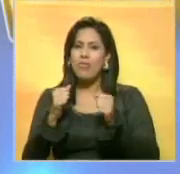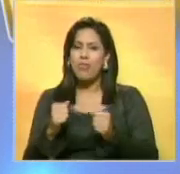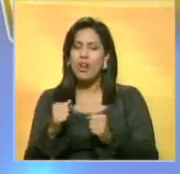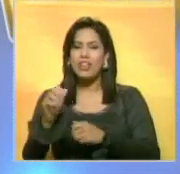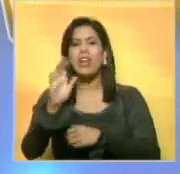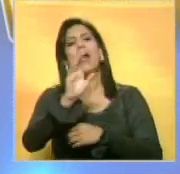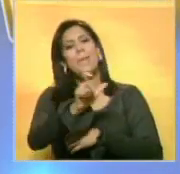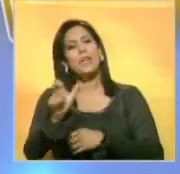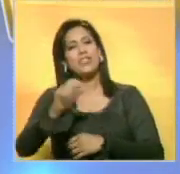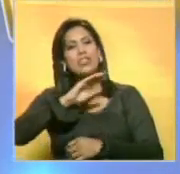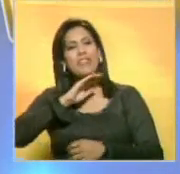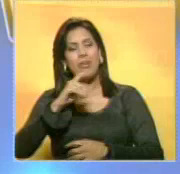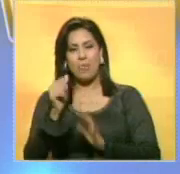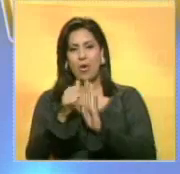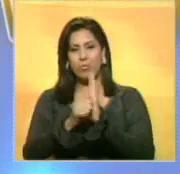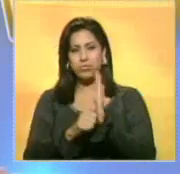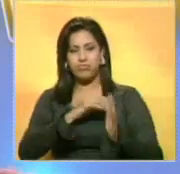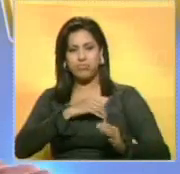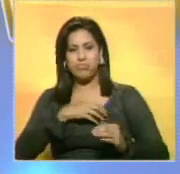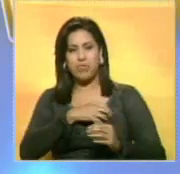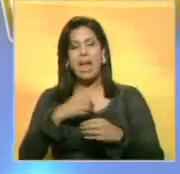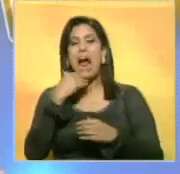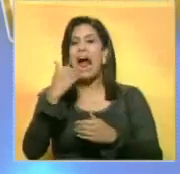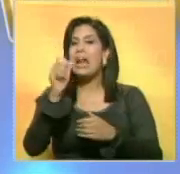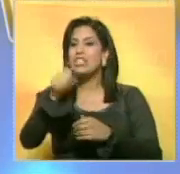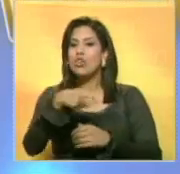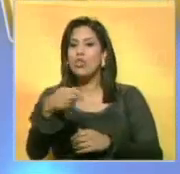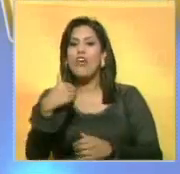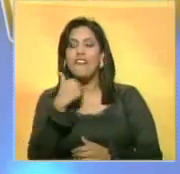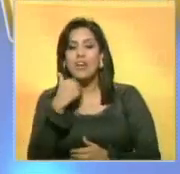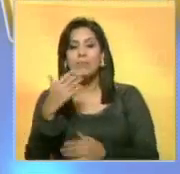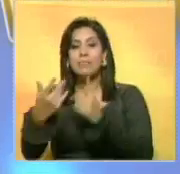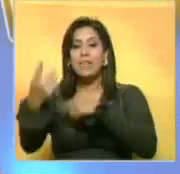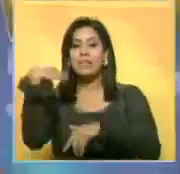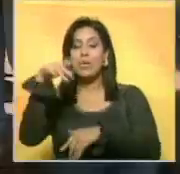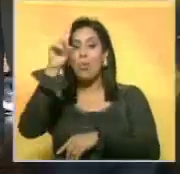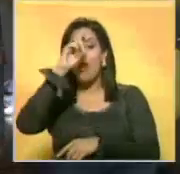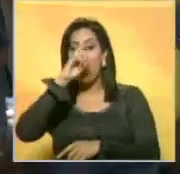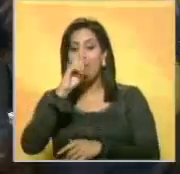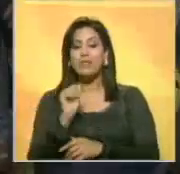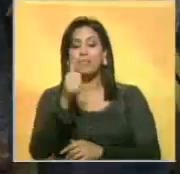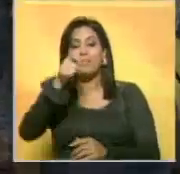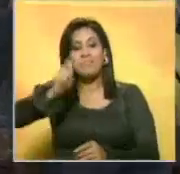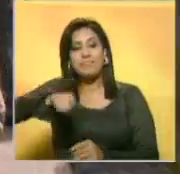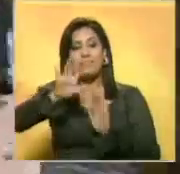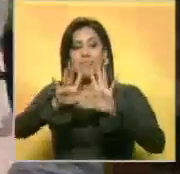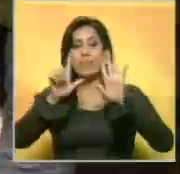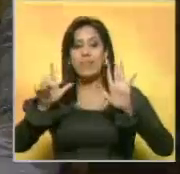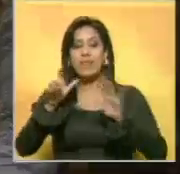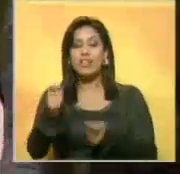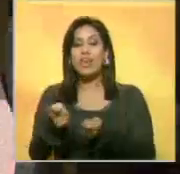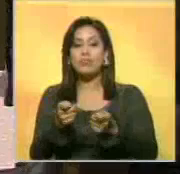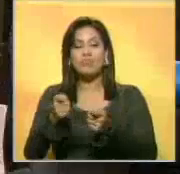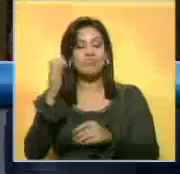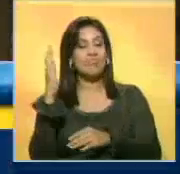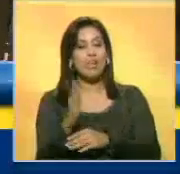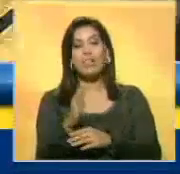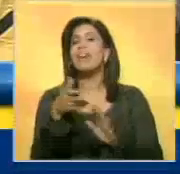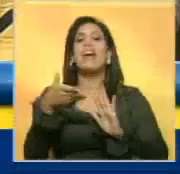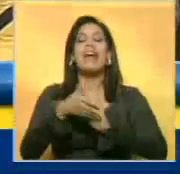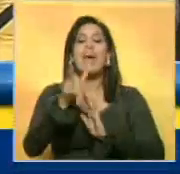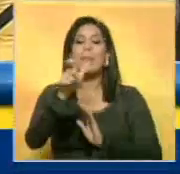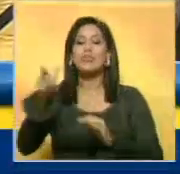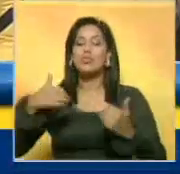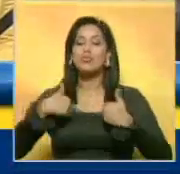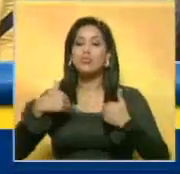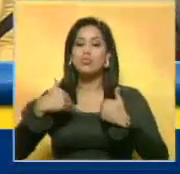ampare a las portadoras de los implantes y que sea cual sea su condición. Hace un año, el máximo juzgado dictó 17 medidas cautelares donde se ampara a